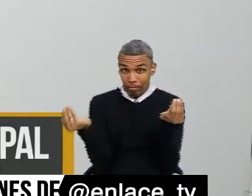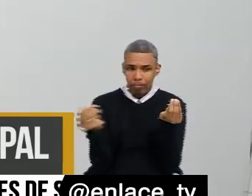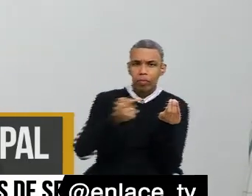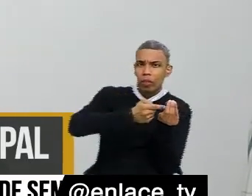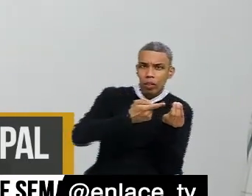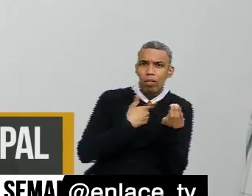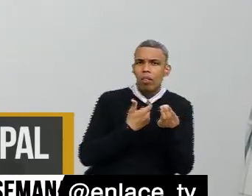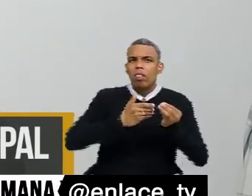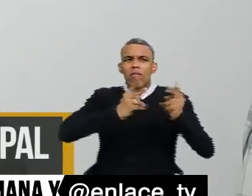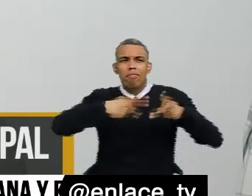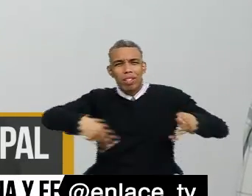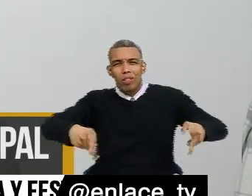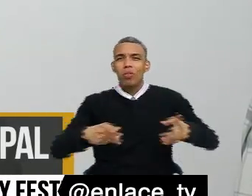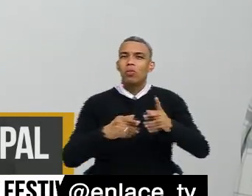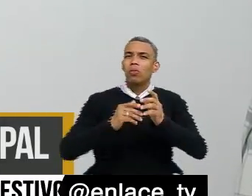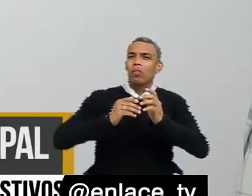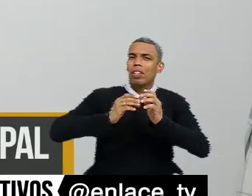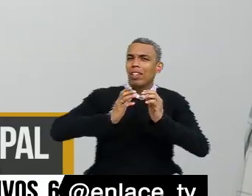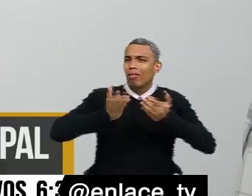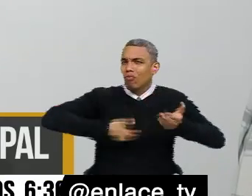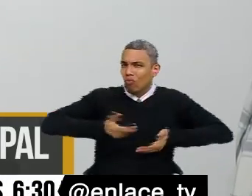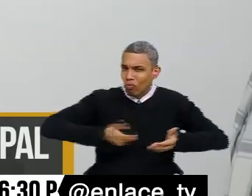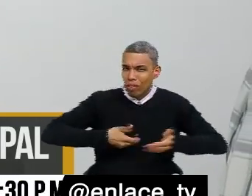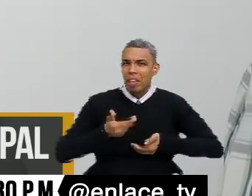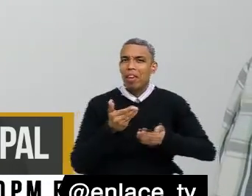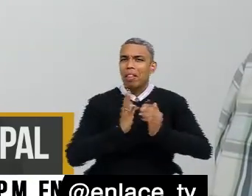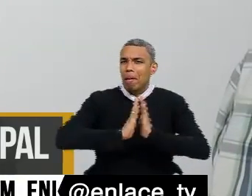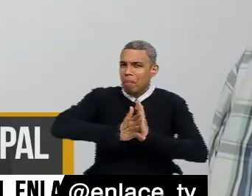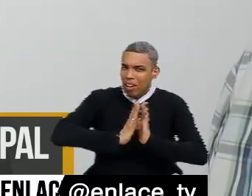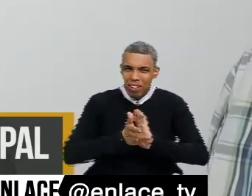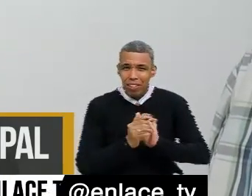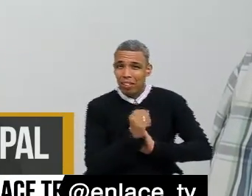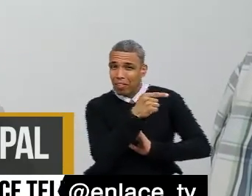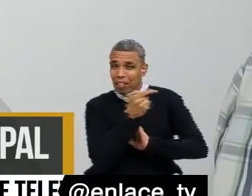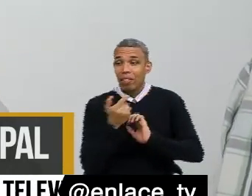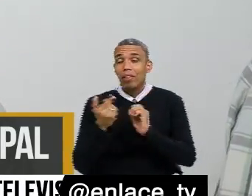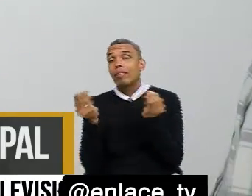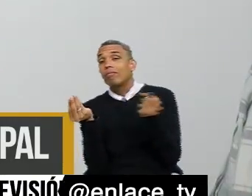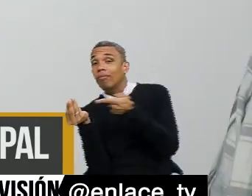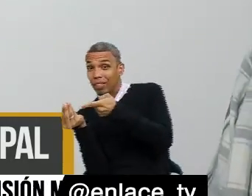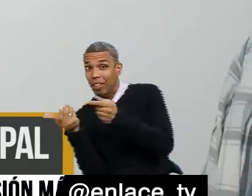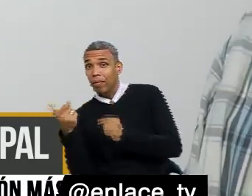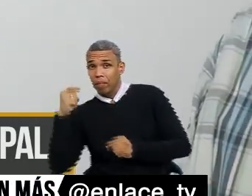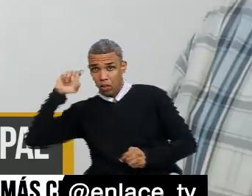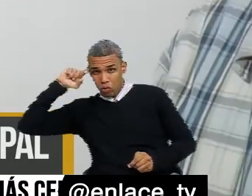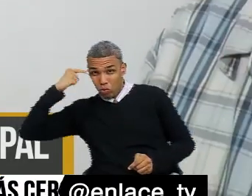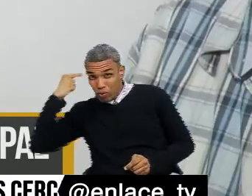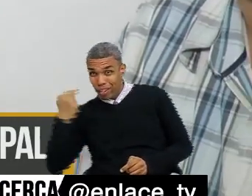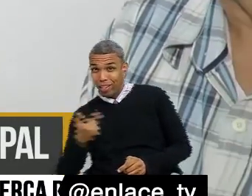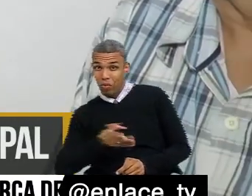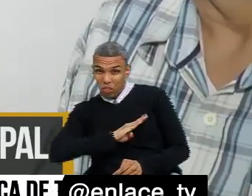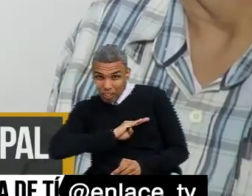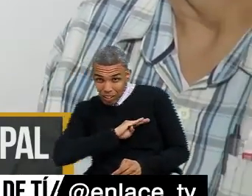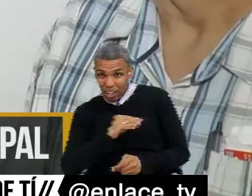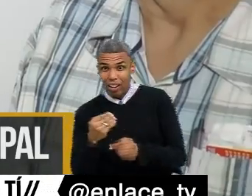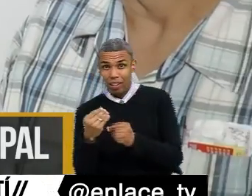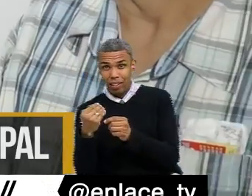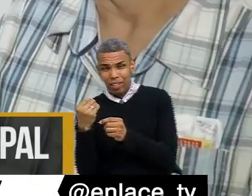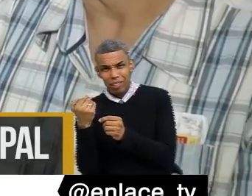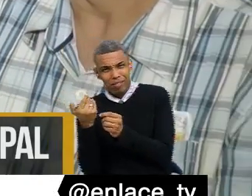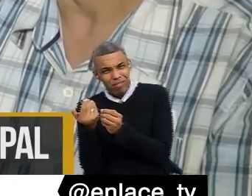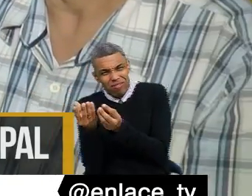y consejo para pedir más flexibilidad, según los comerciantes, al el tema de los operativos en nuestra ciudad. Luis Barbosa, representante de ese gremio